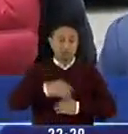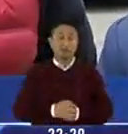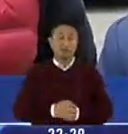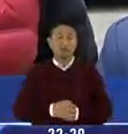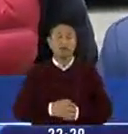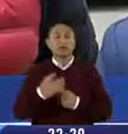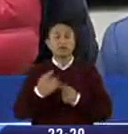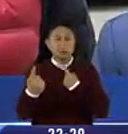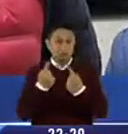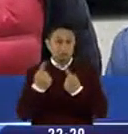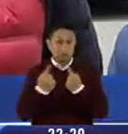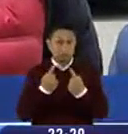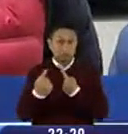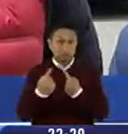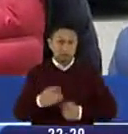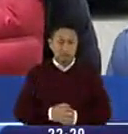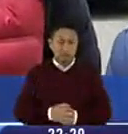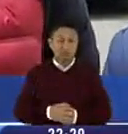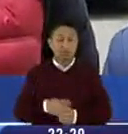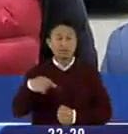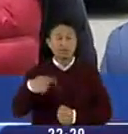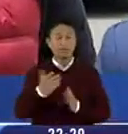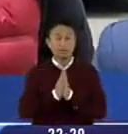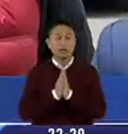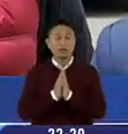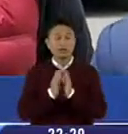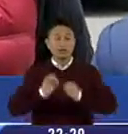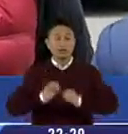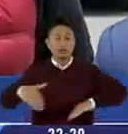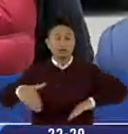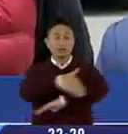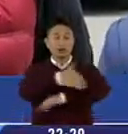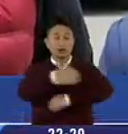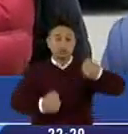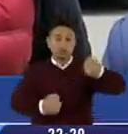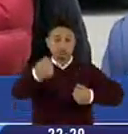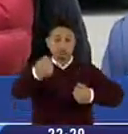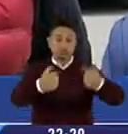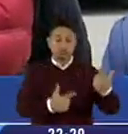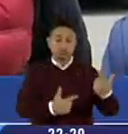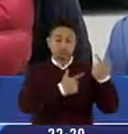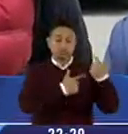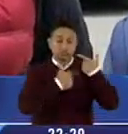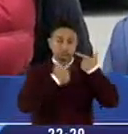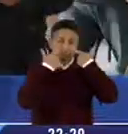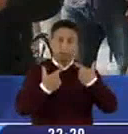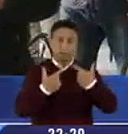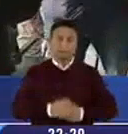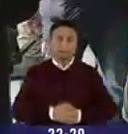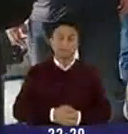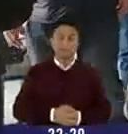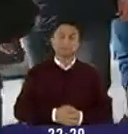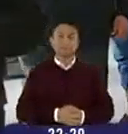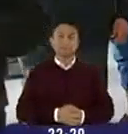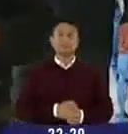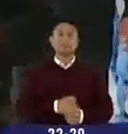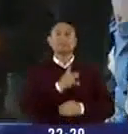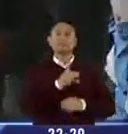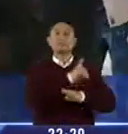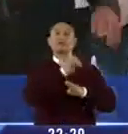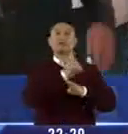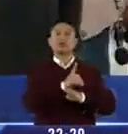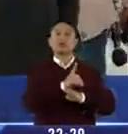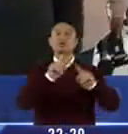un diálogo con ellos y canalizar este pedido del transporte pesado de la provincia del Carchi. Mientras los dirigentes de las